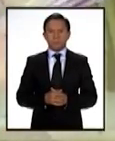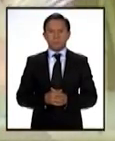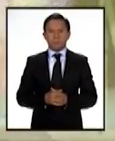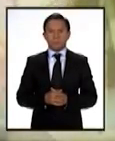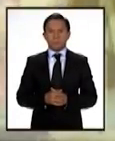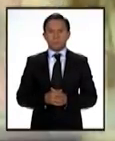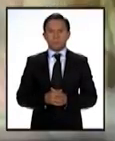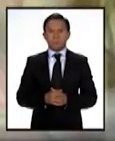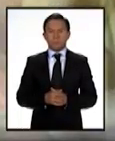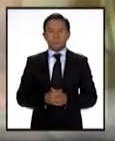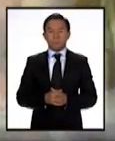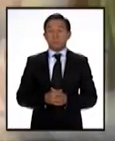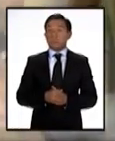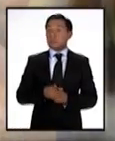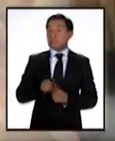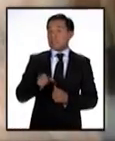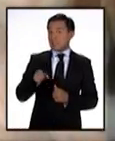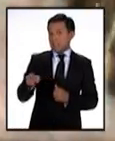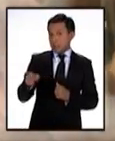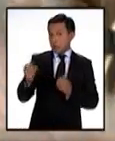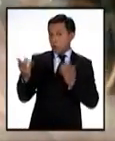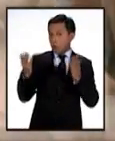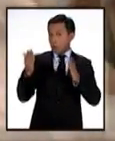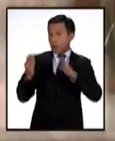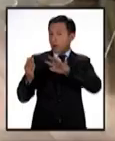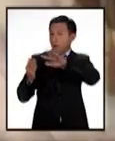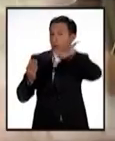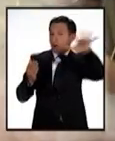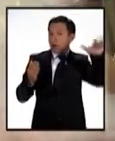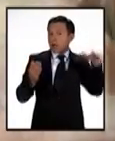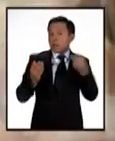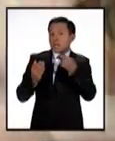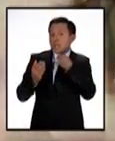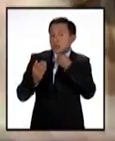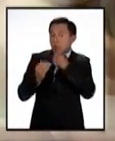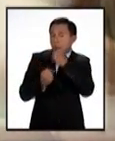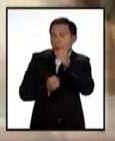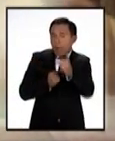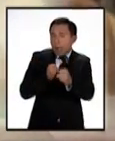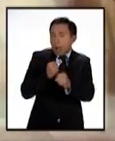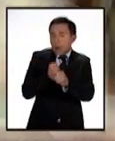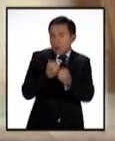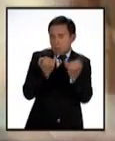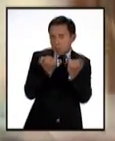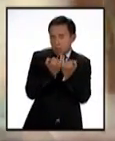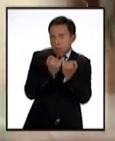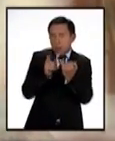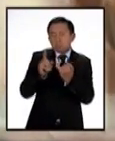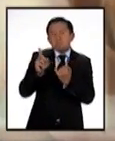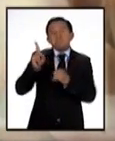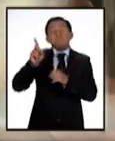Como a todos los niños de su edad, le llegó la cita con su primer día de clases.